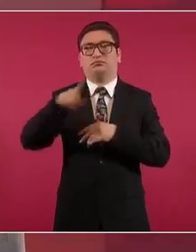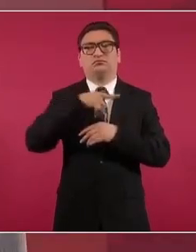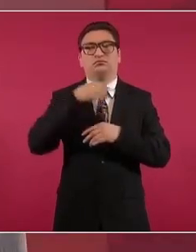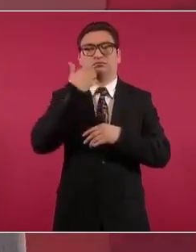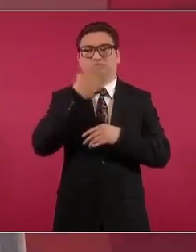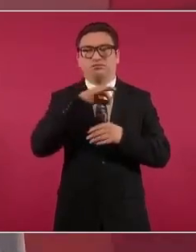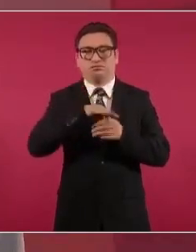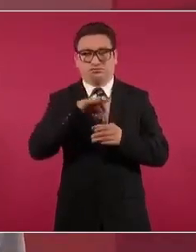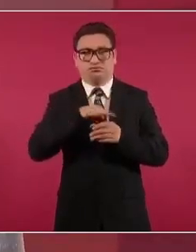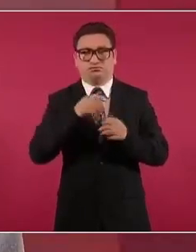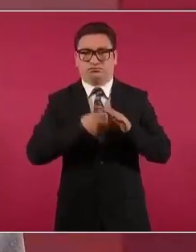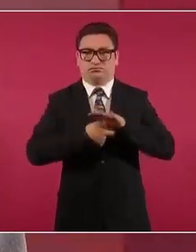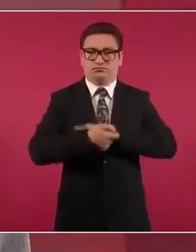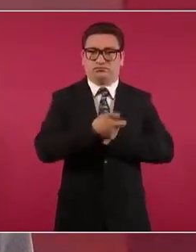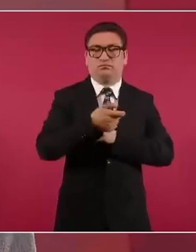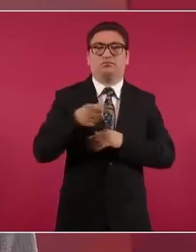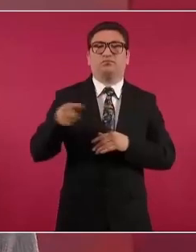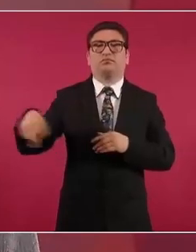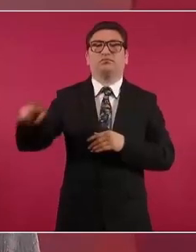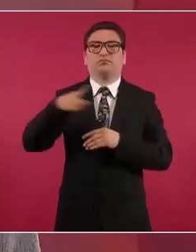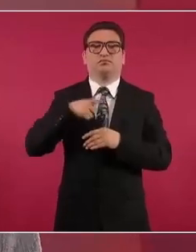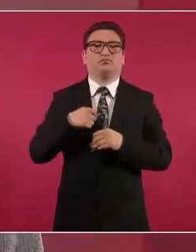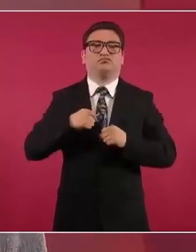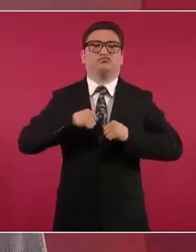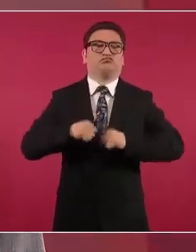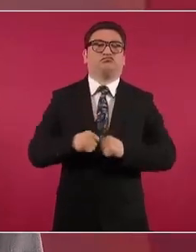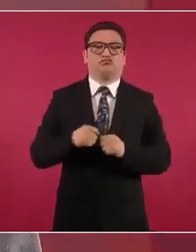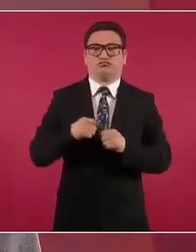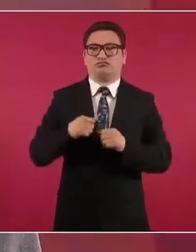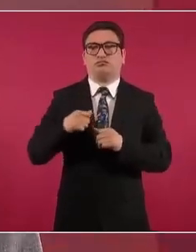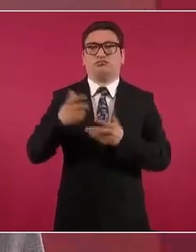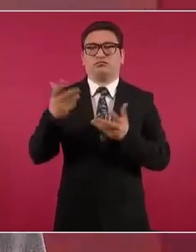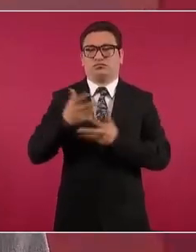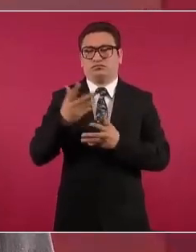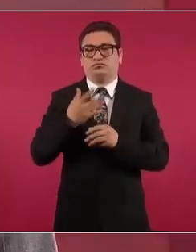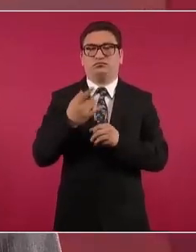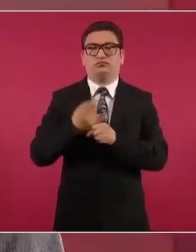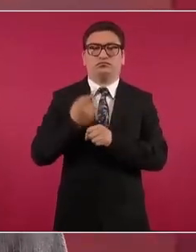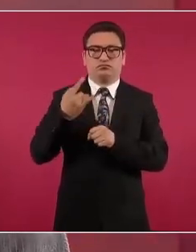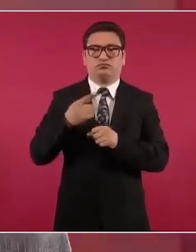con eso les alcanza para imponerse y hacer fraude.